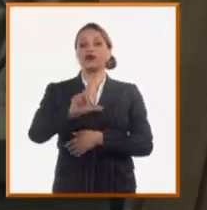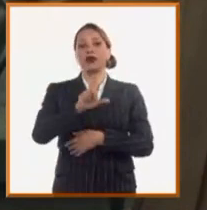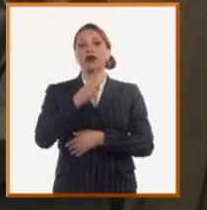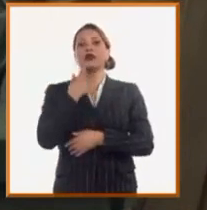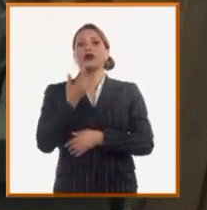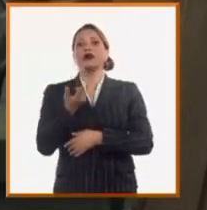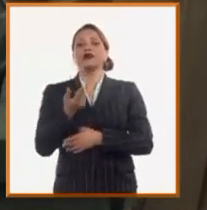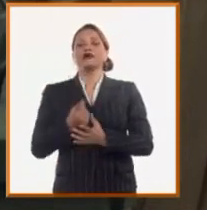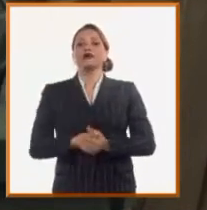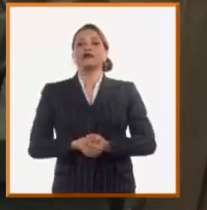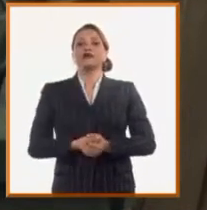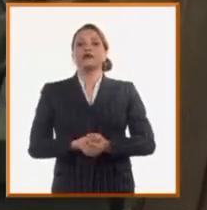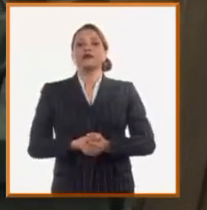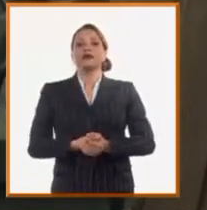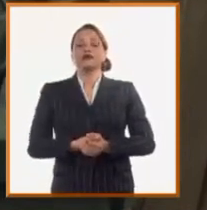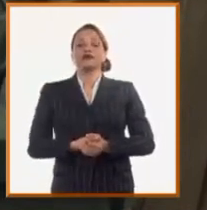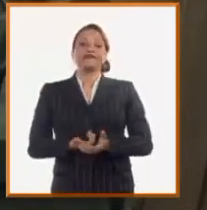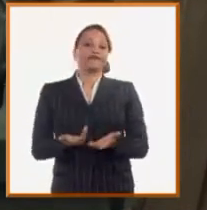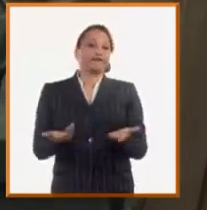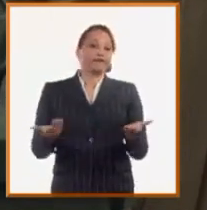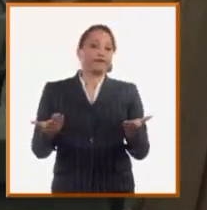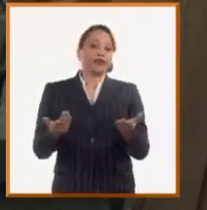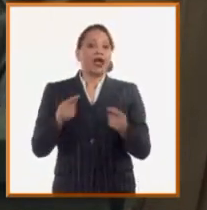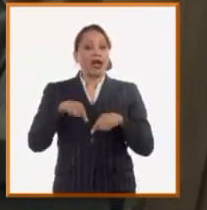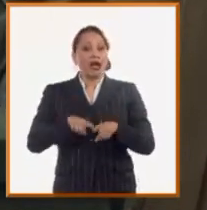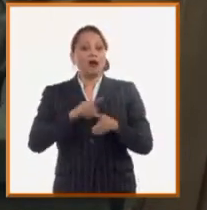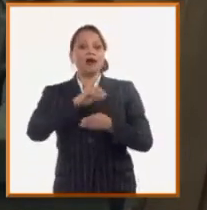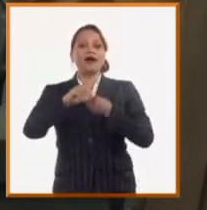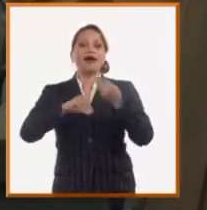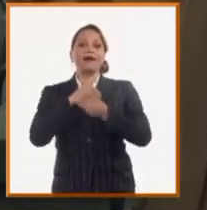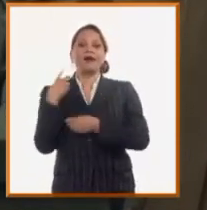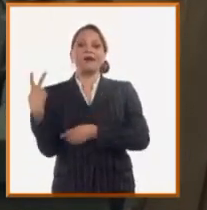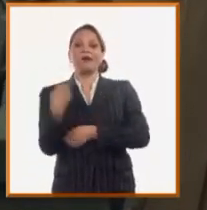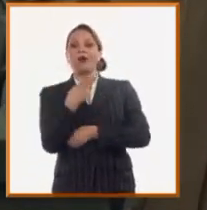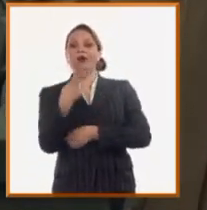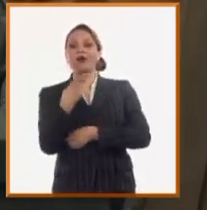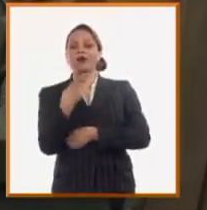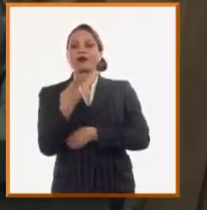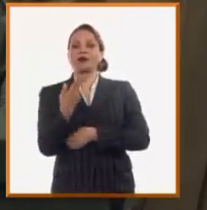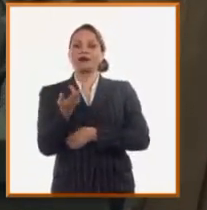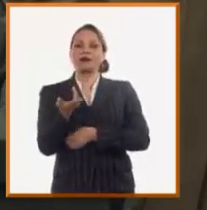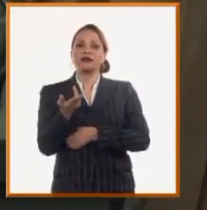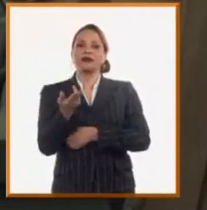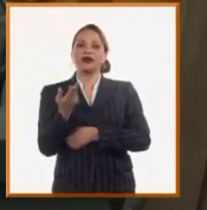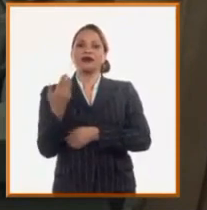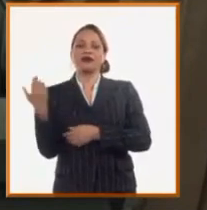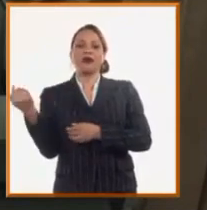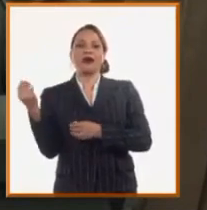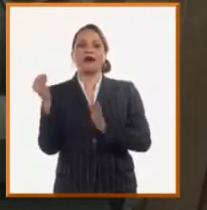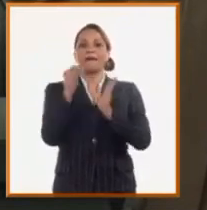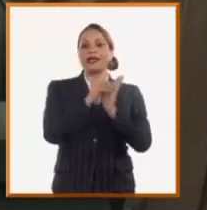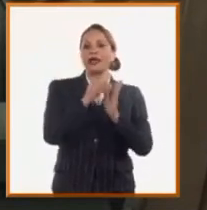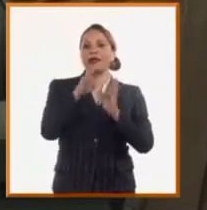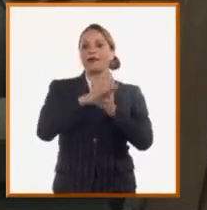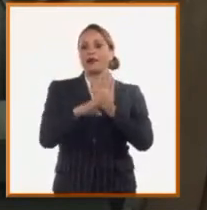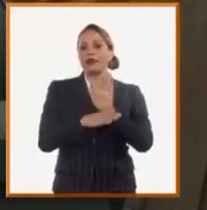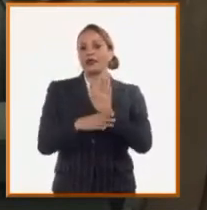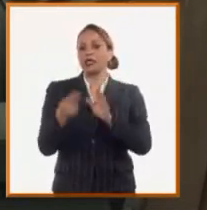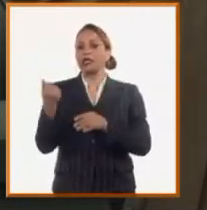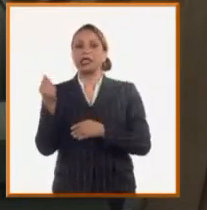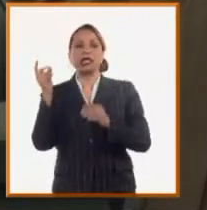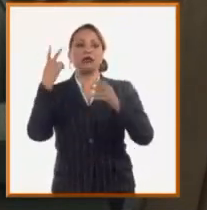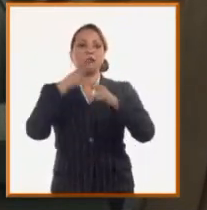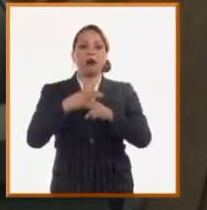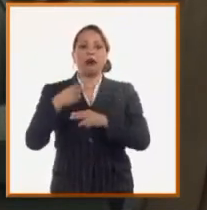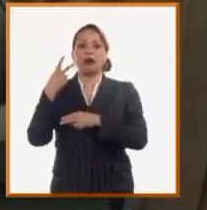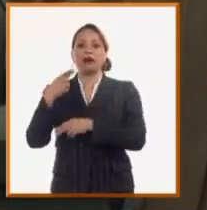programas fundamentales. Y todo eso se cortó de golpe cuando aplicaron esas medidas. Ni remesa, ni divisa,